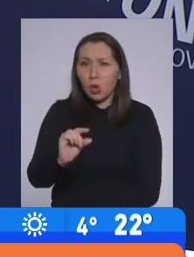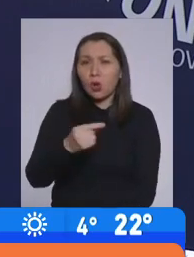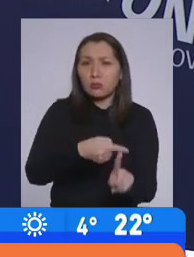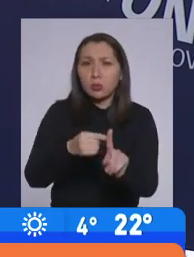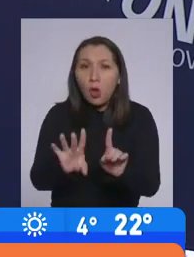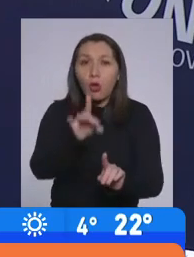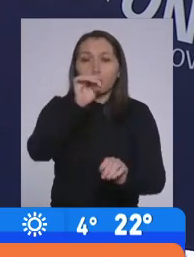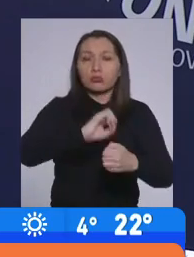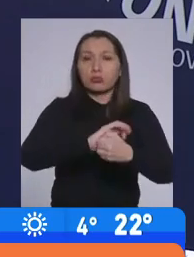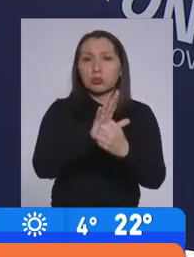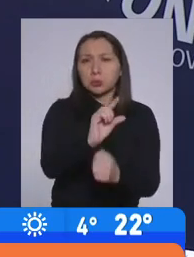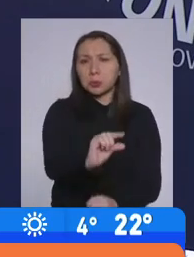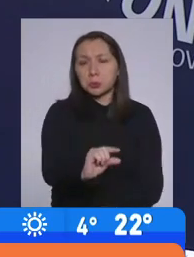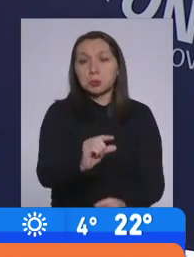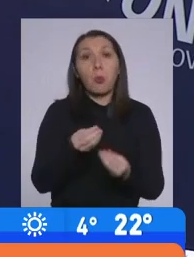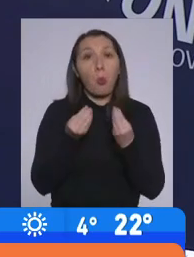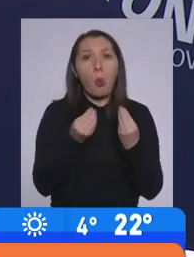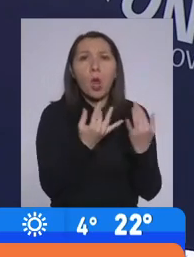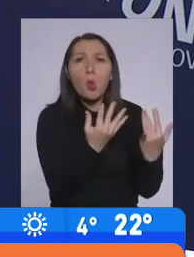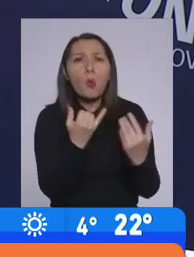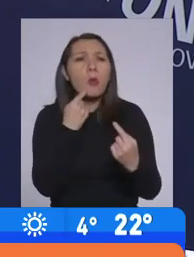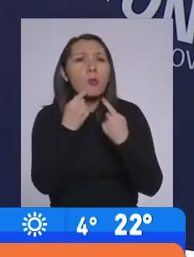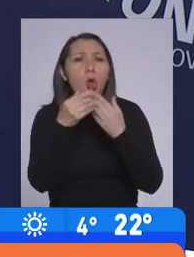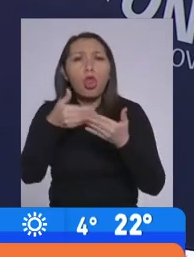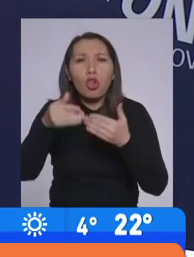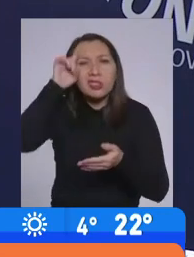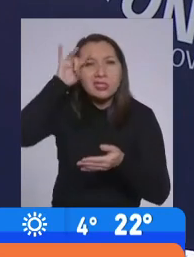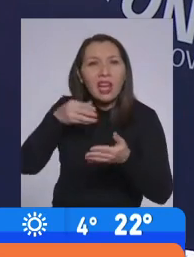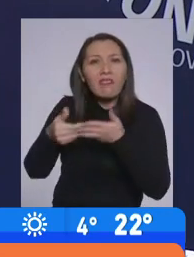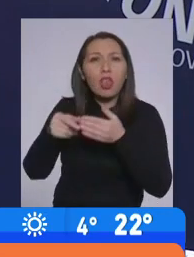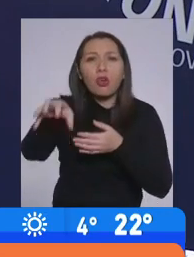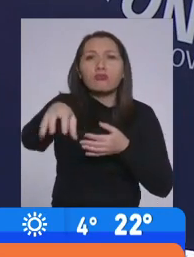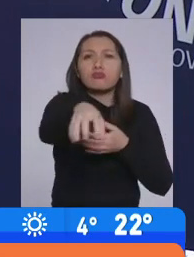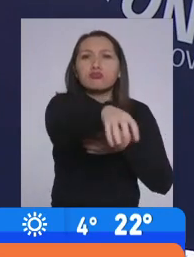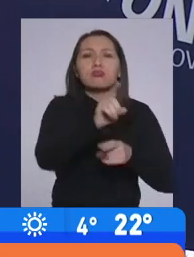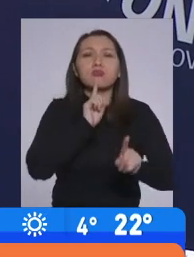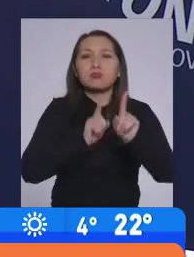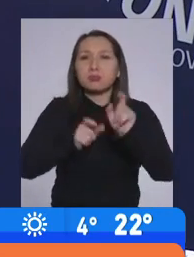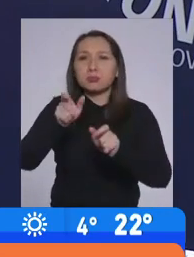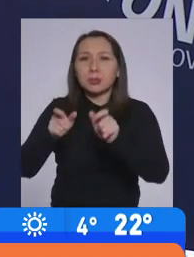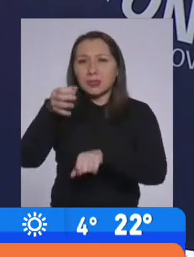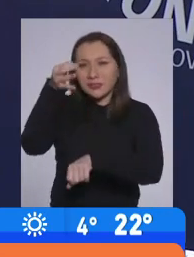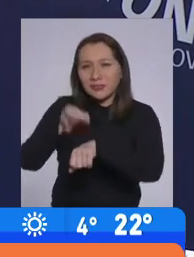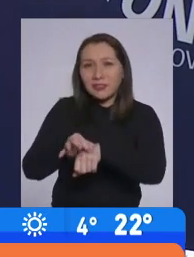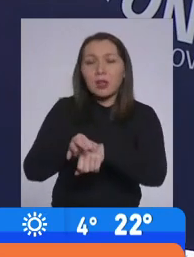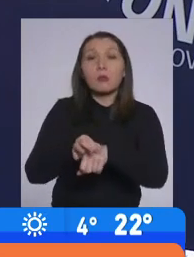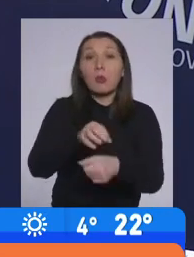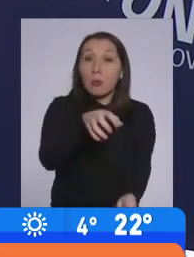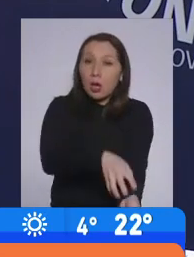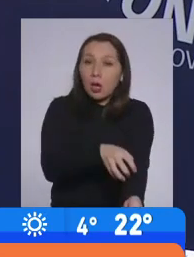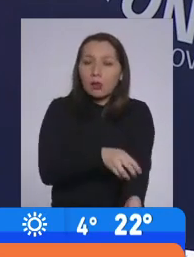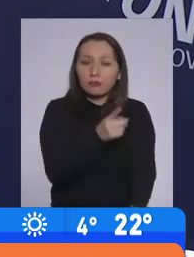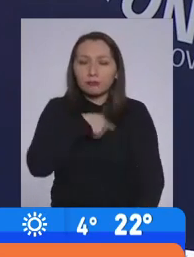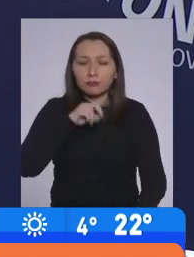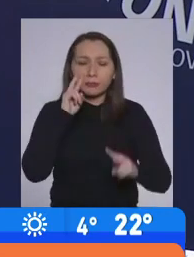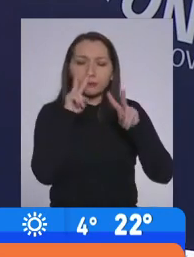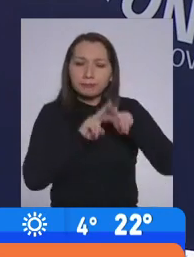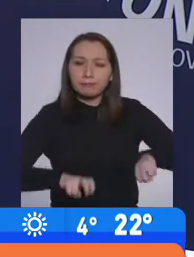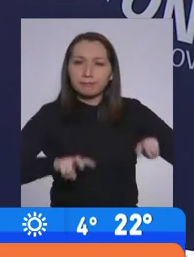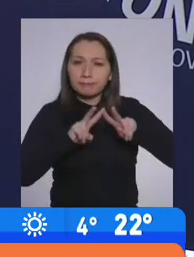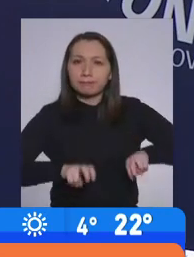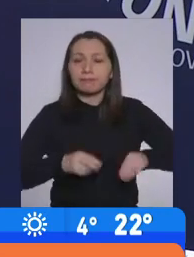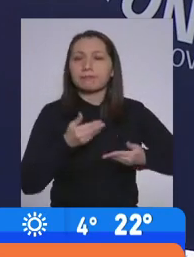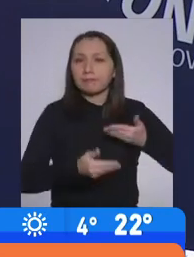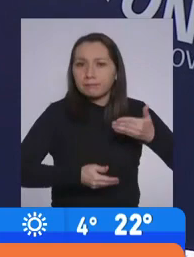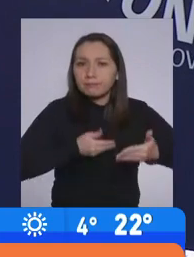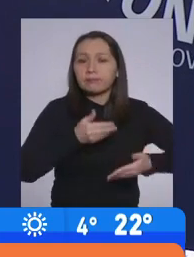positividad una buena transabilidad y por lo tanto efectivamente son regiones que nosotros analizamos vamos a analizar